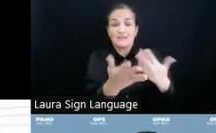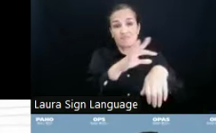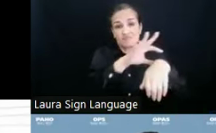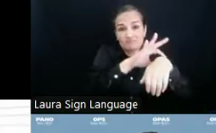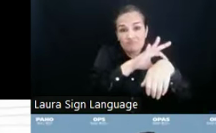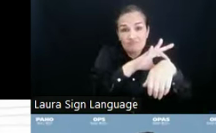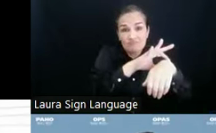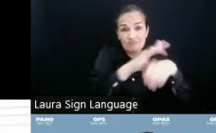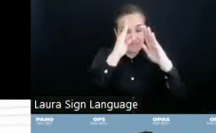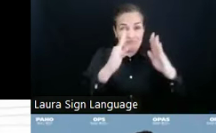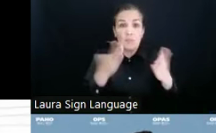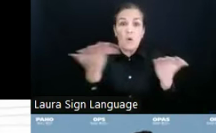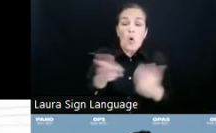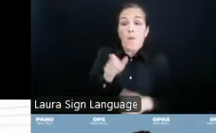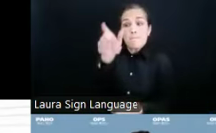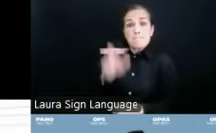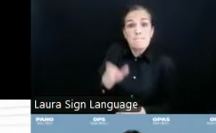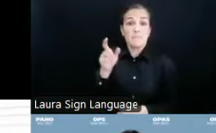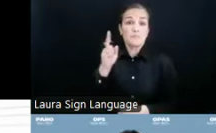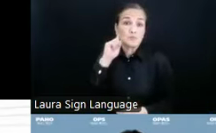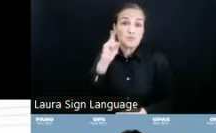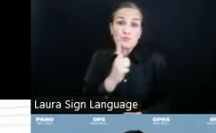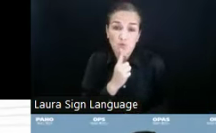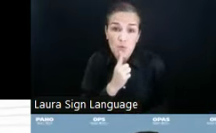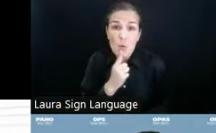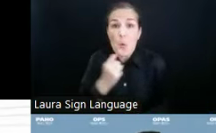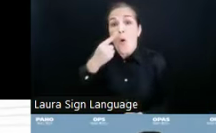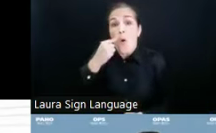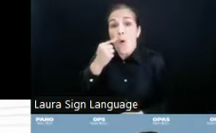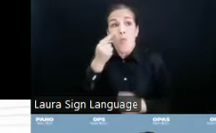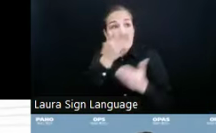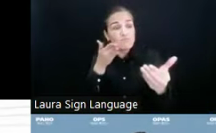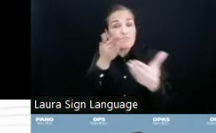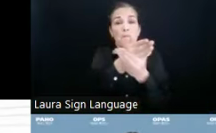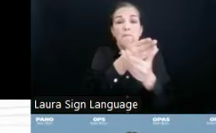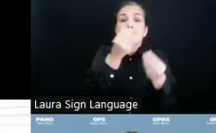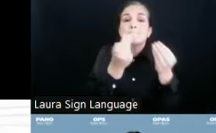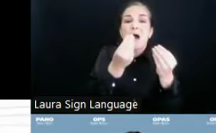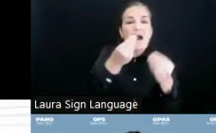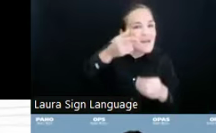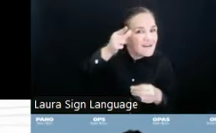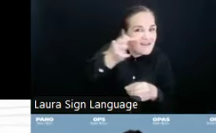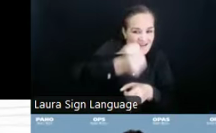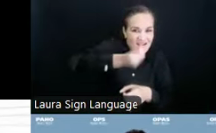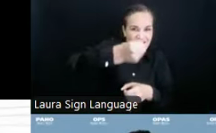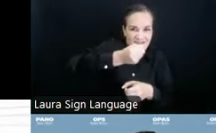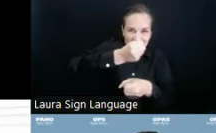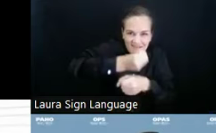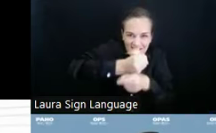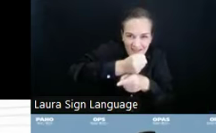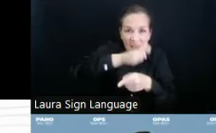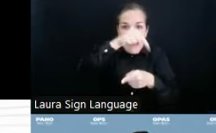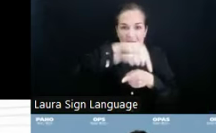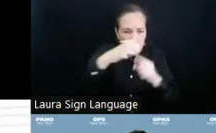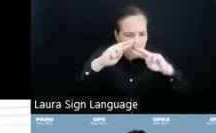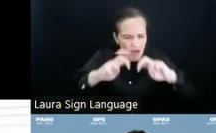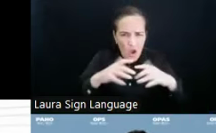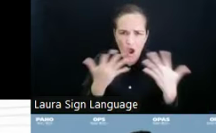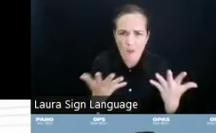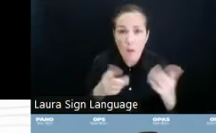who restaurativo needs que necesita la maternal prueba para care, distancia a para cáncer deaf de man who próstata, needs o un niño a con prostate discapacidad cancer intelectual test, que